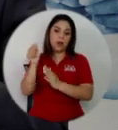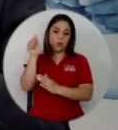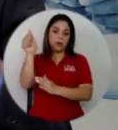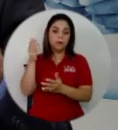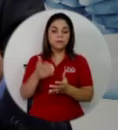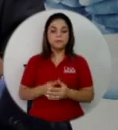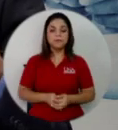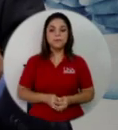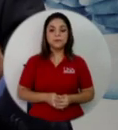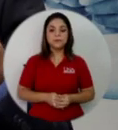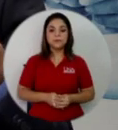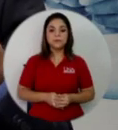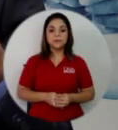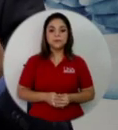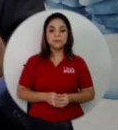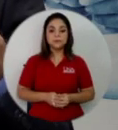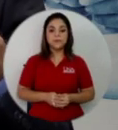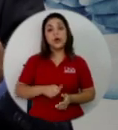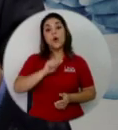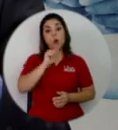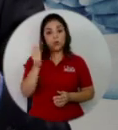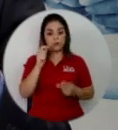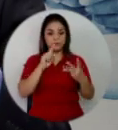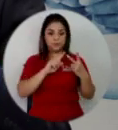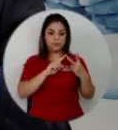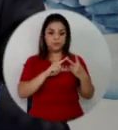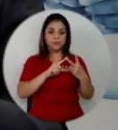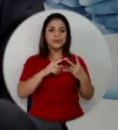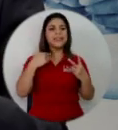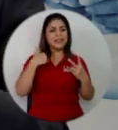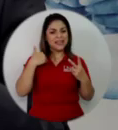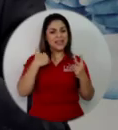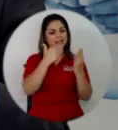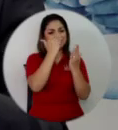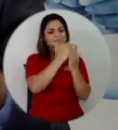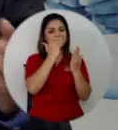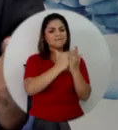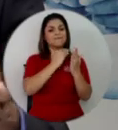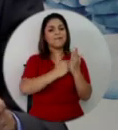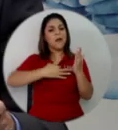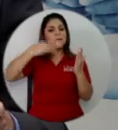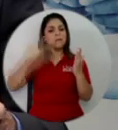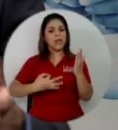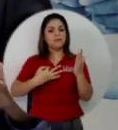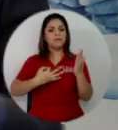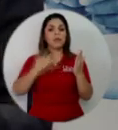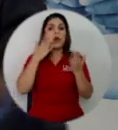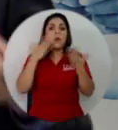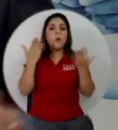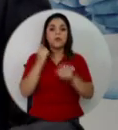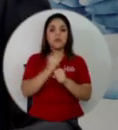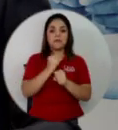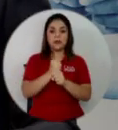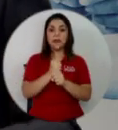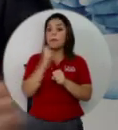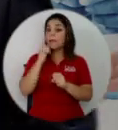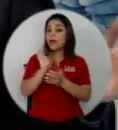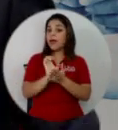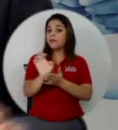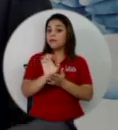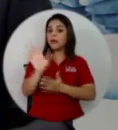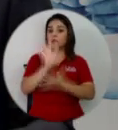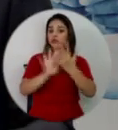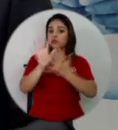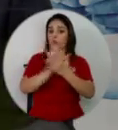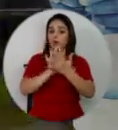Alajuela? Lo otro, tener lineamientos definidos de cómo es que se va a operar, para evitar confusiones, que